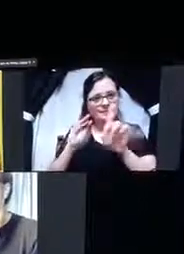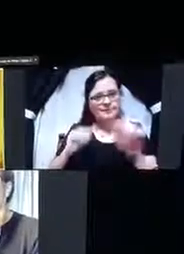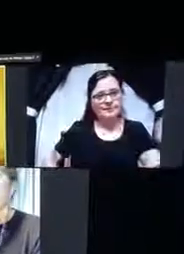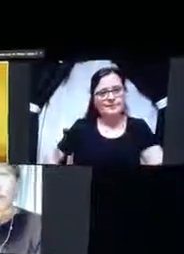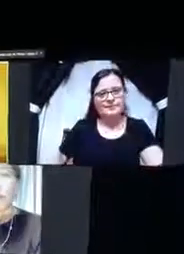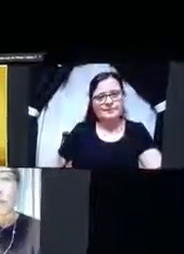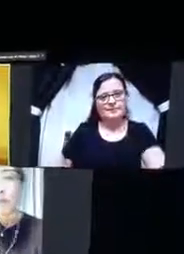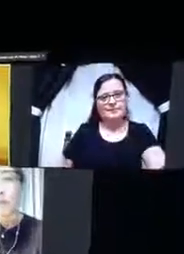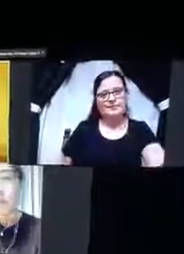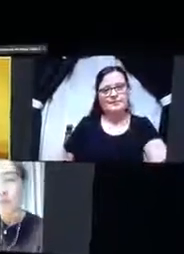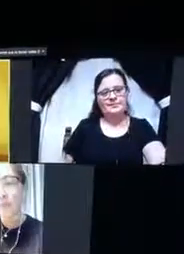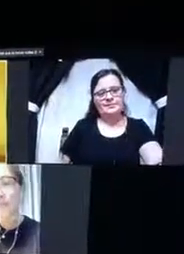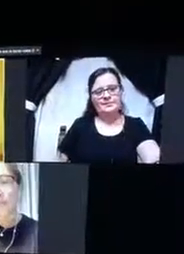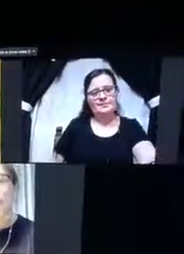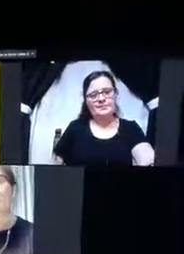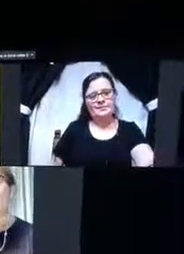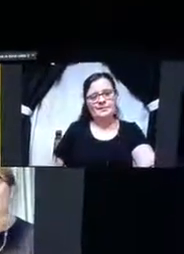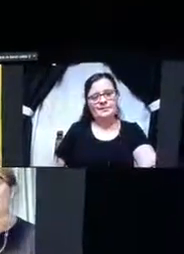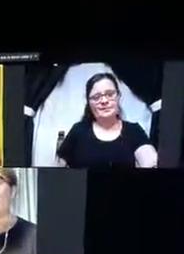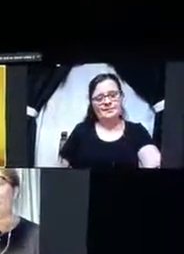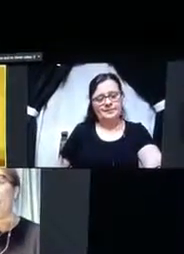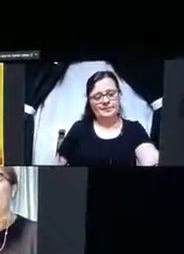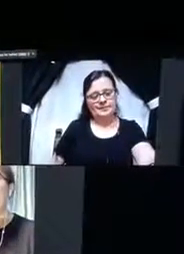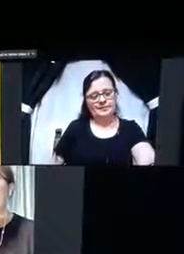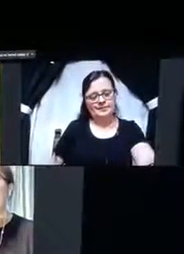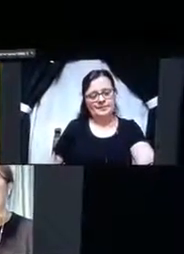particular, ¿sí?